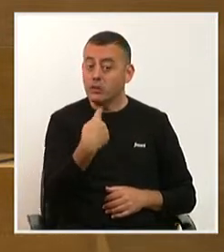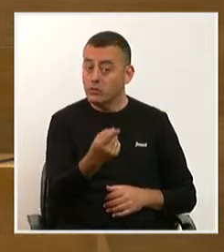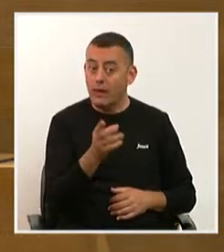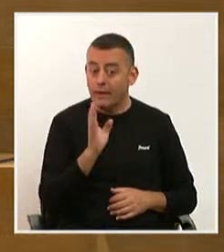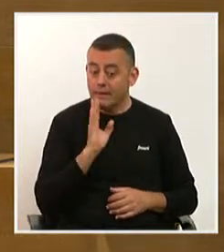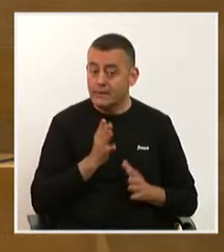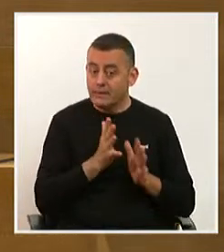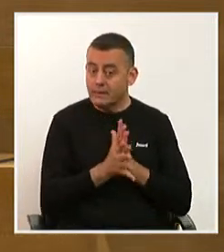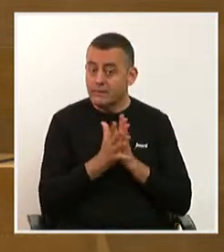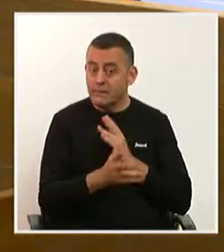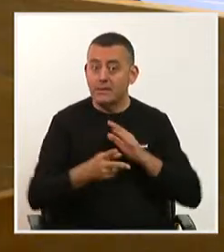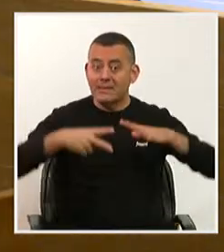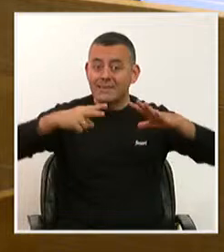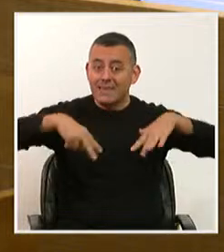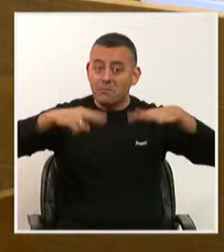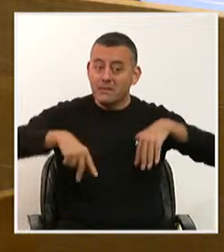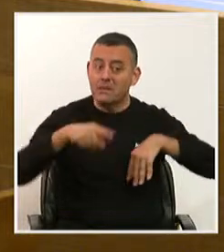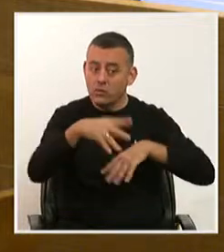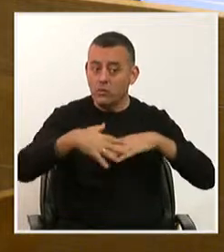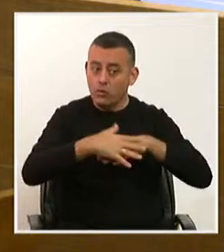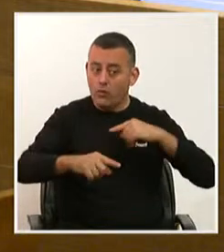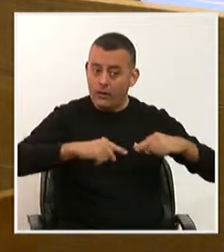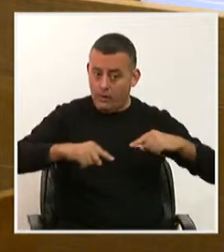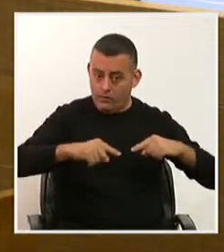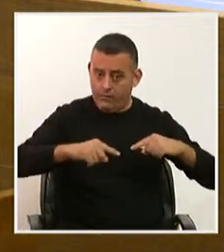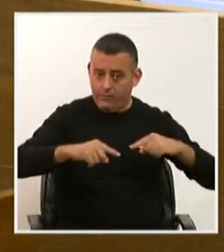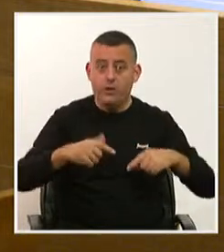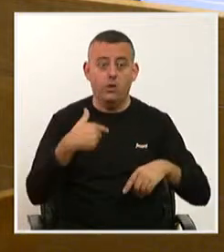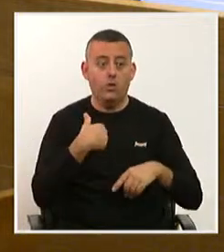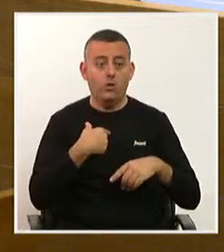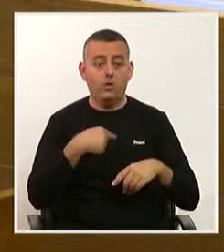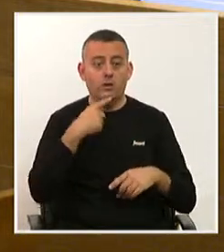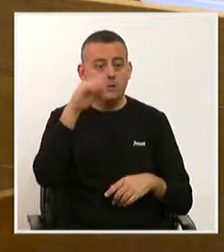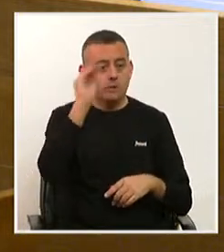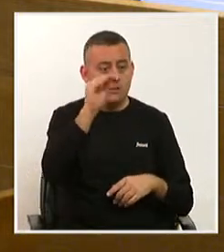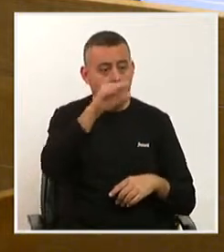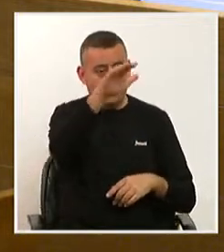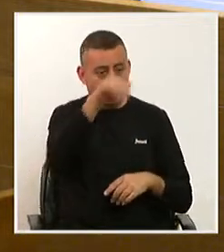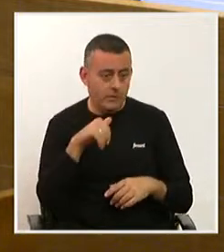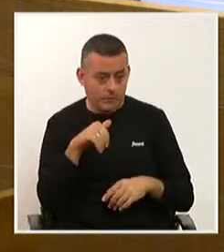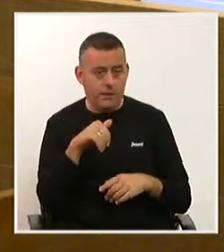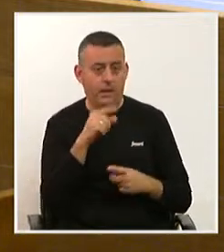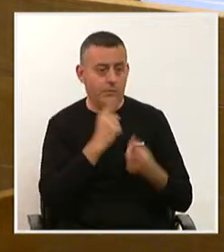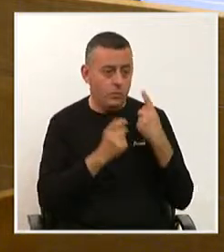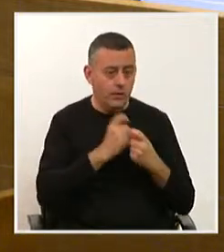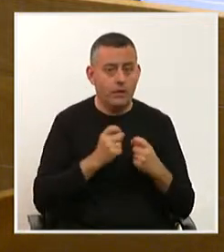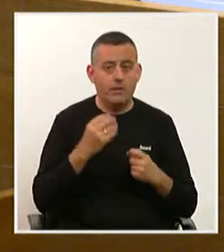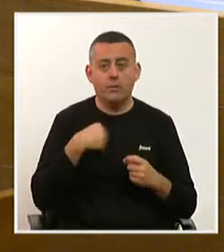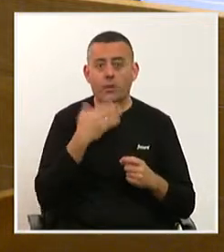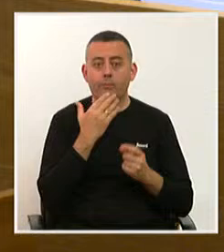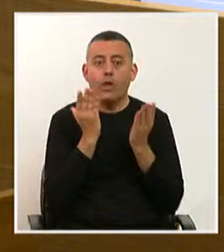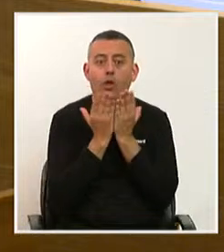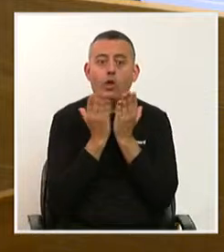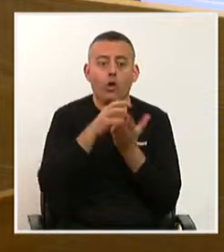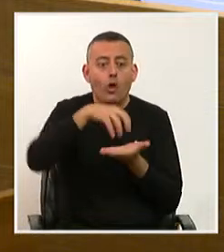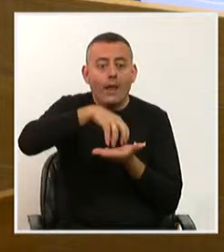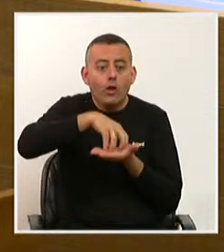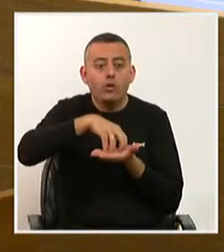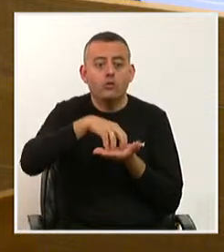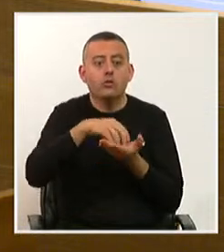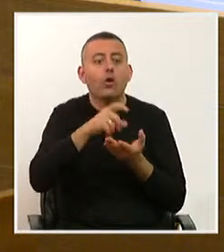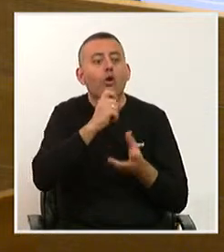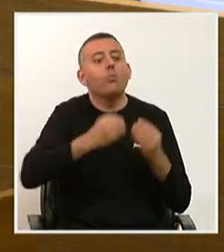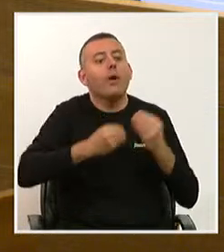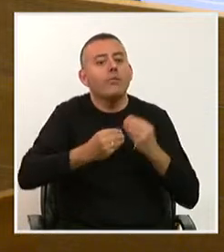y cu yo interpele y una sobre acabar dedica a parlar del